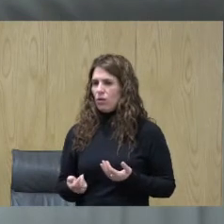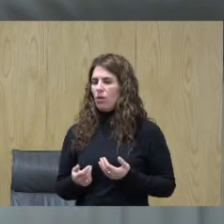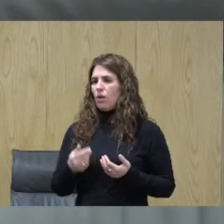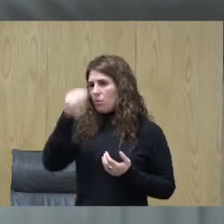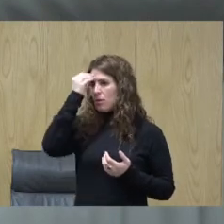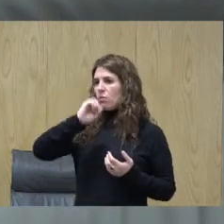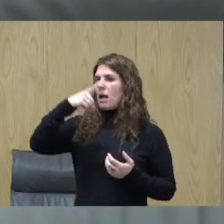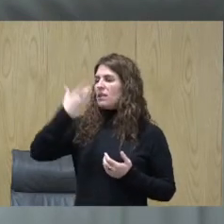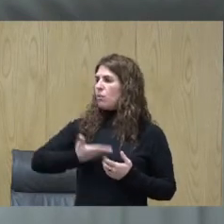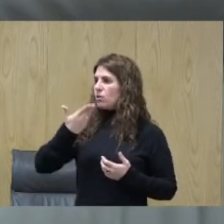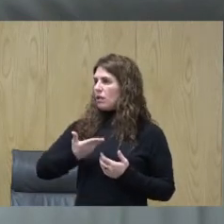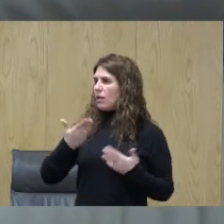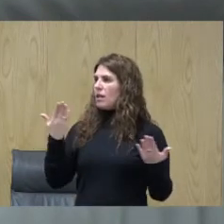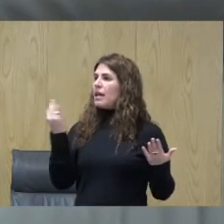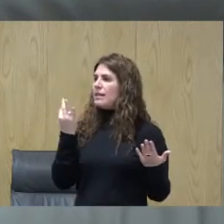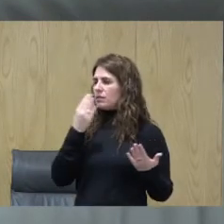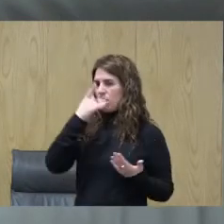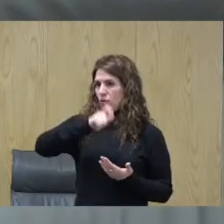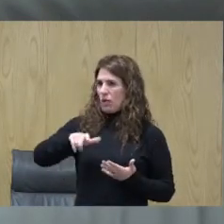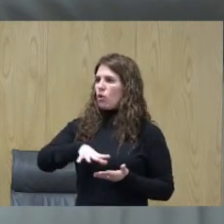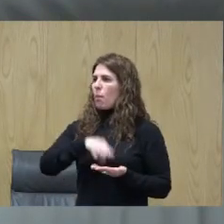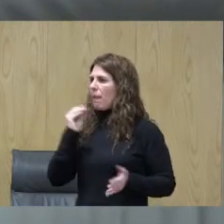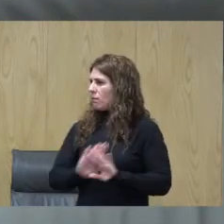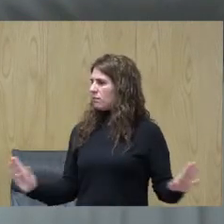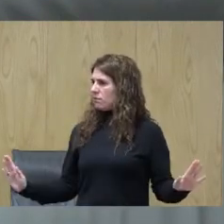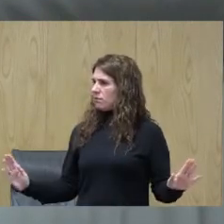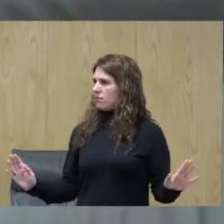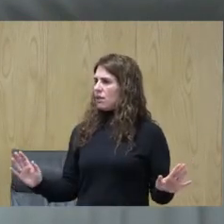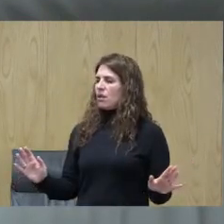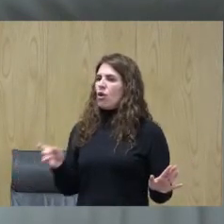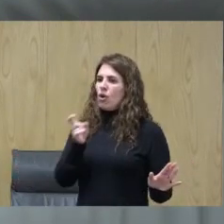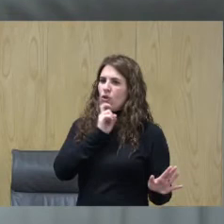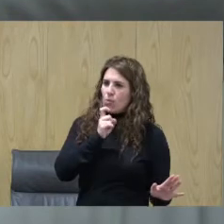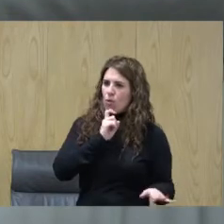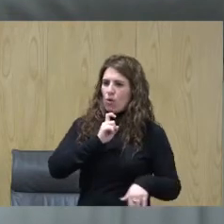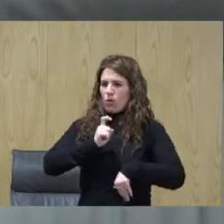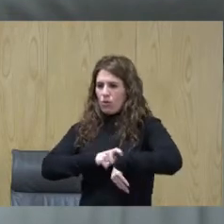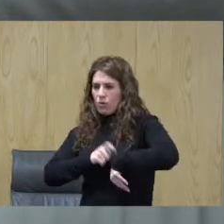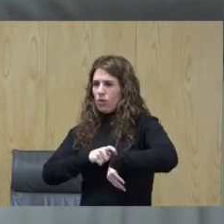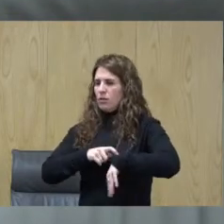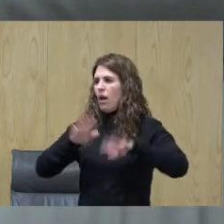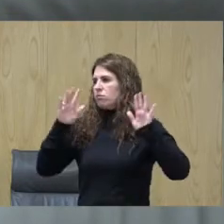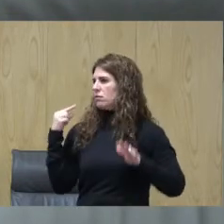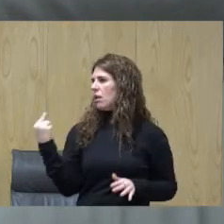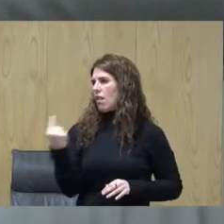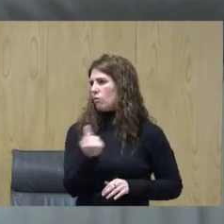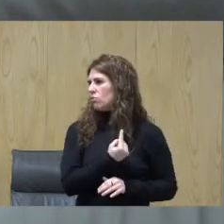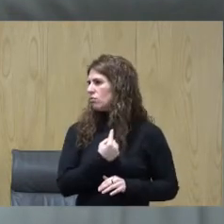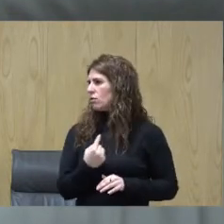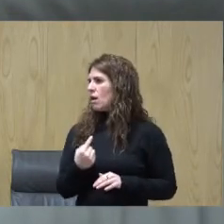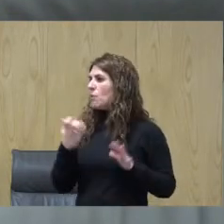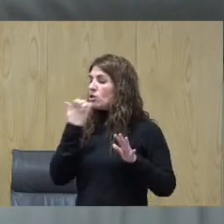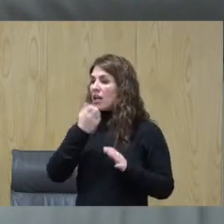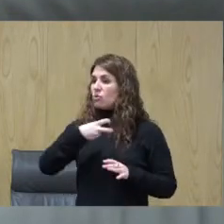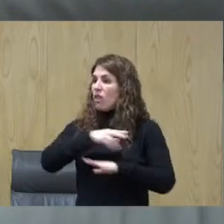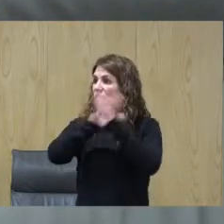más importante es que las personas comprendan el cuánto, cómo lo hagan, cada uno. Pero si el resultado final